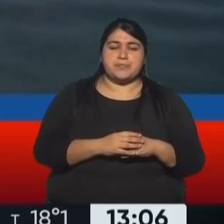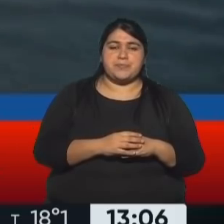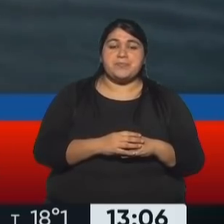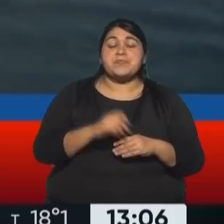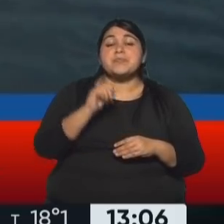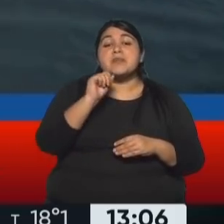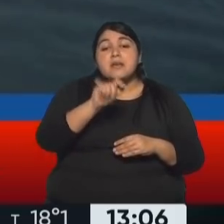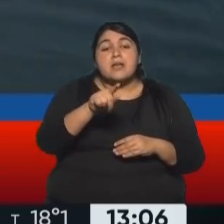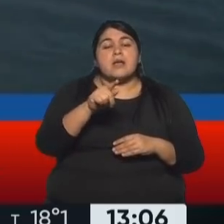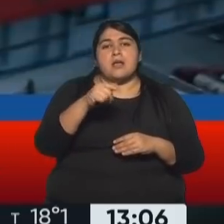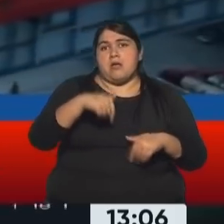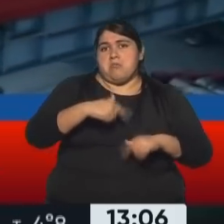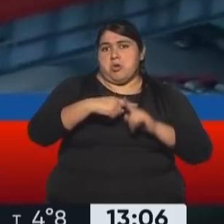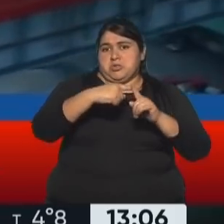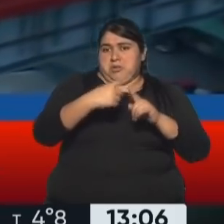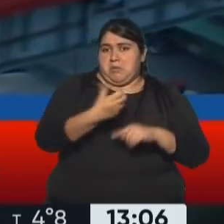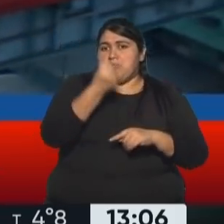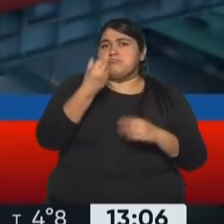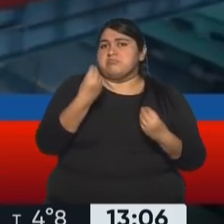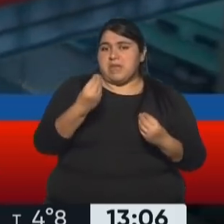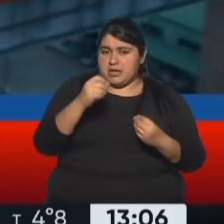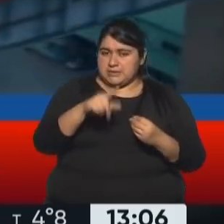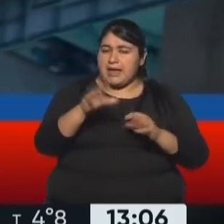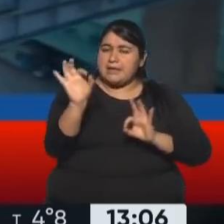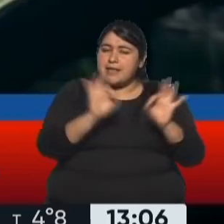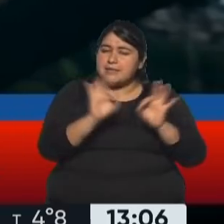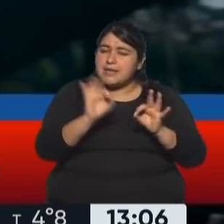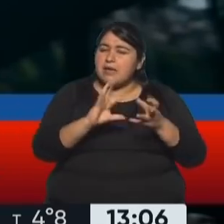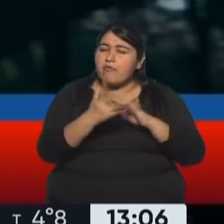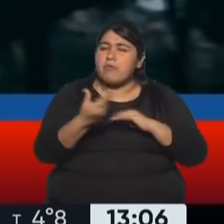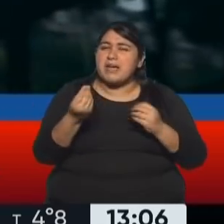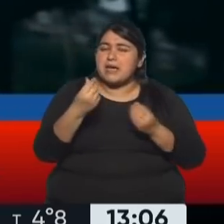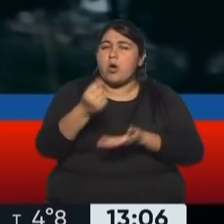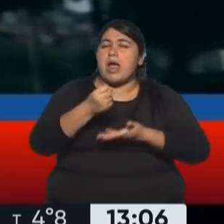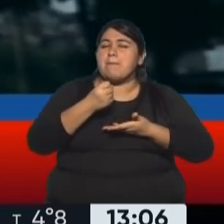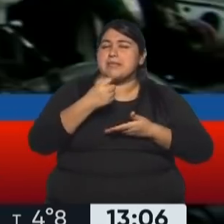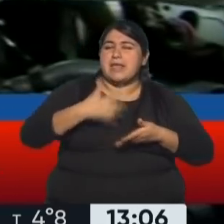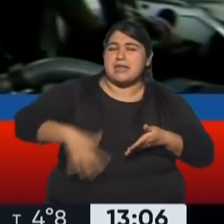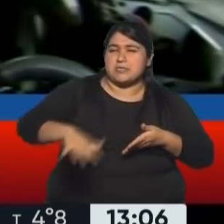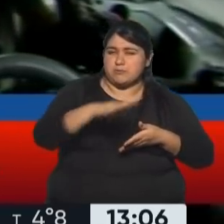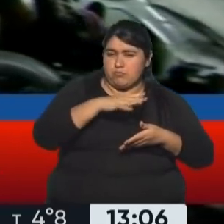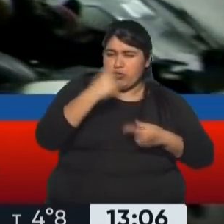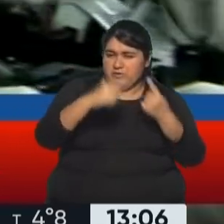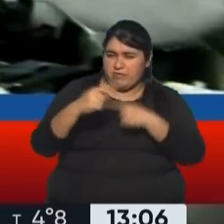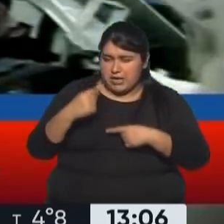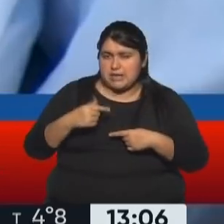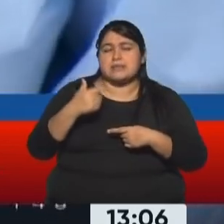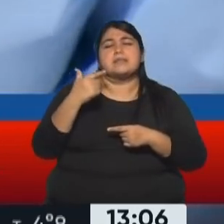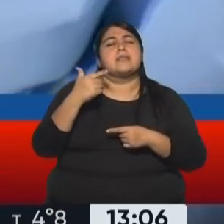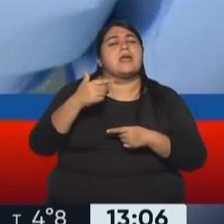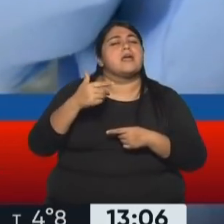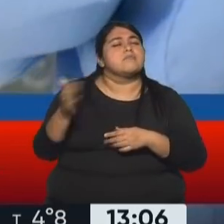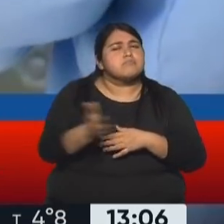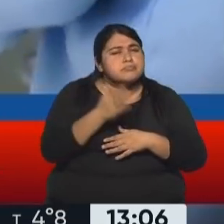El éxito actual se asienta en la plasticidad de sus estrategias para adoptar un capitalismo de Estado diversificado, oferta de mano de obra barata